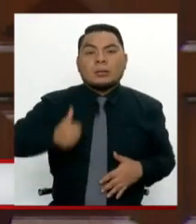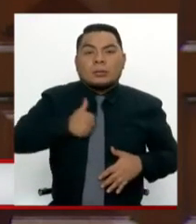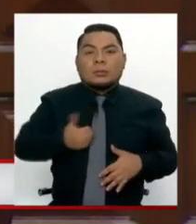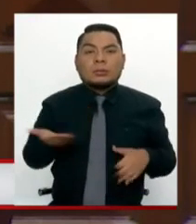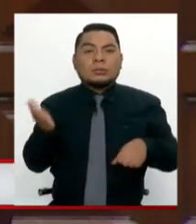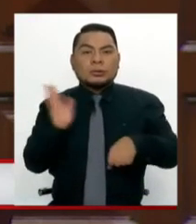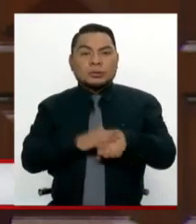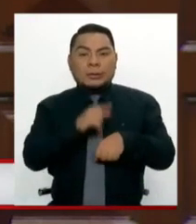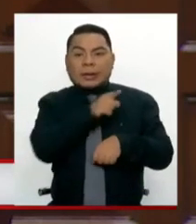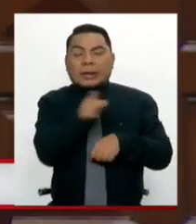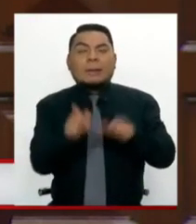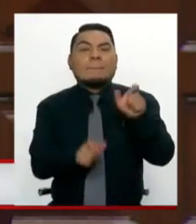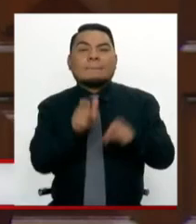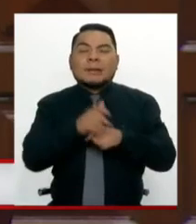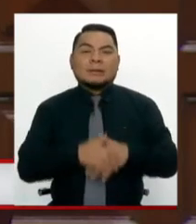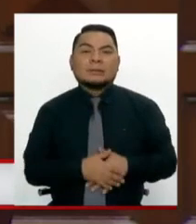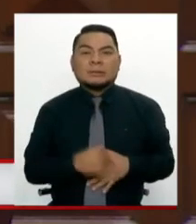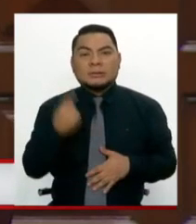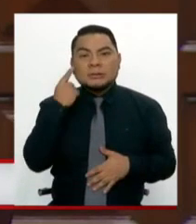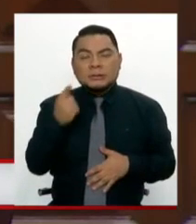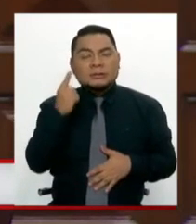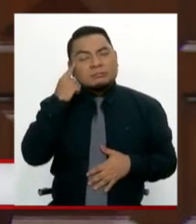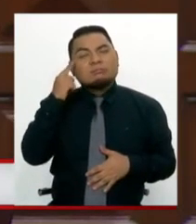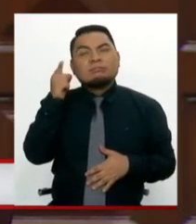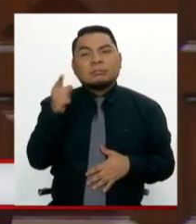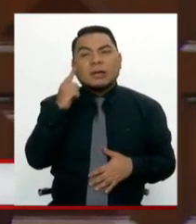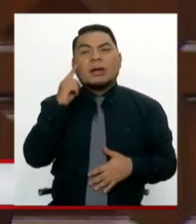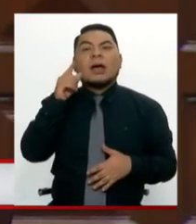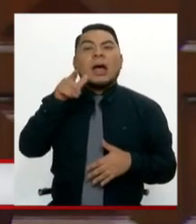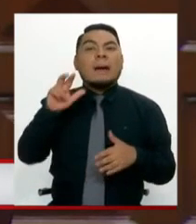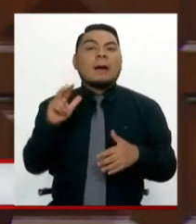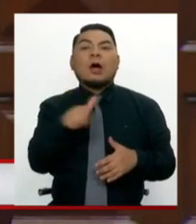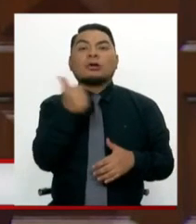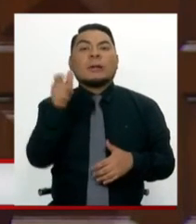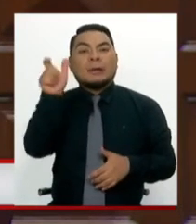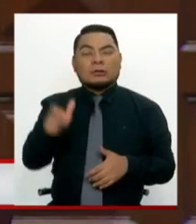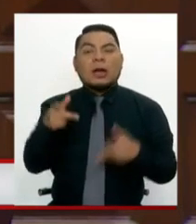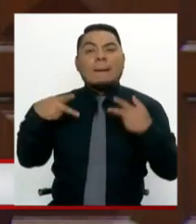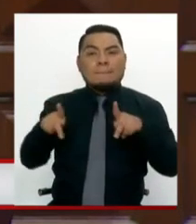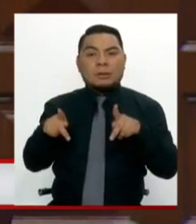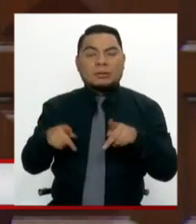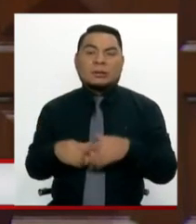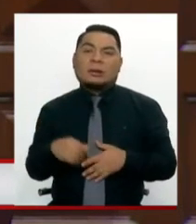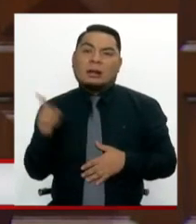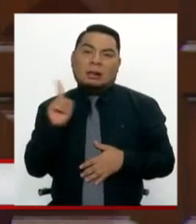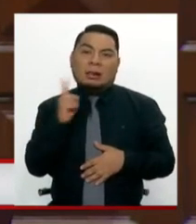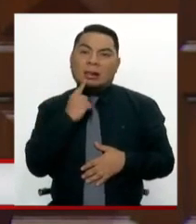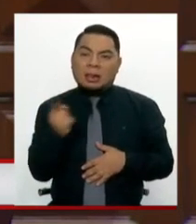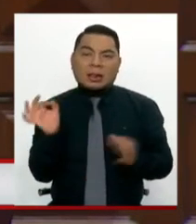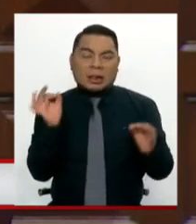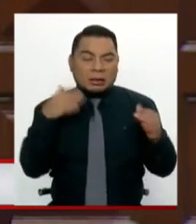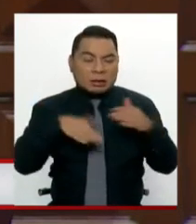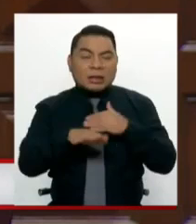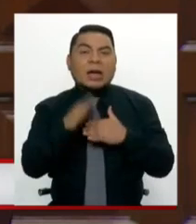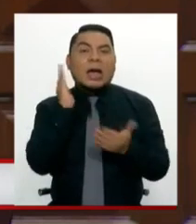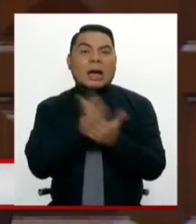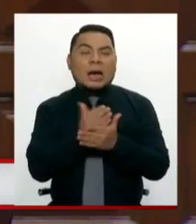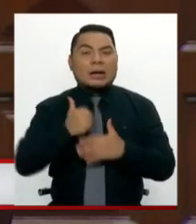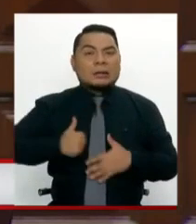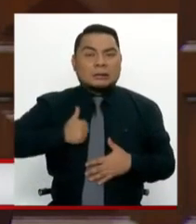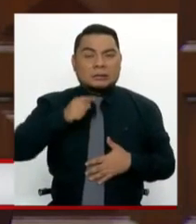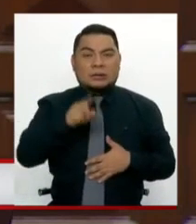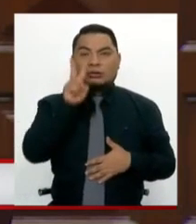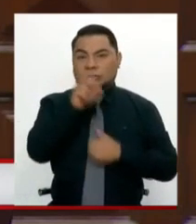referida a aquellas personas que ceden a terceros su autorización de manera irregular, sancionándose dicha conducta